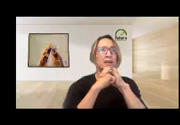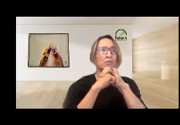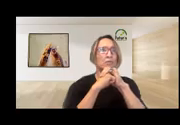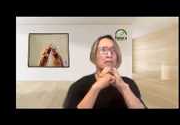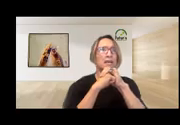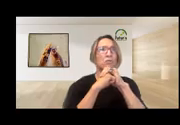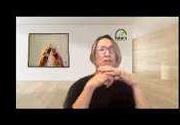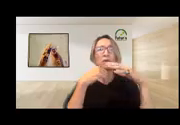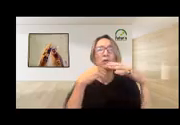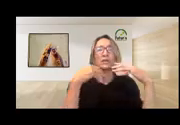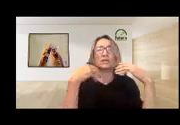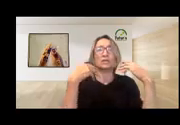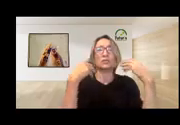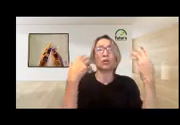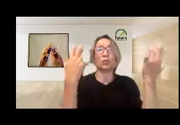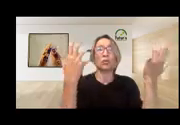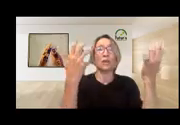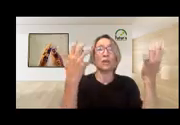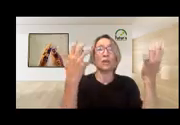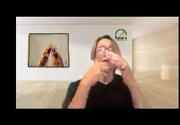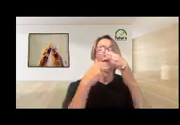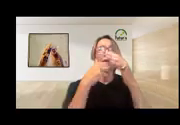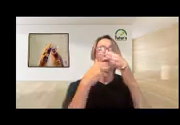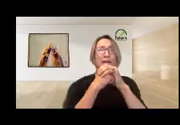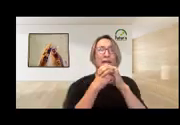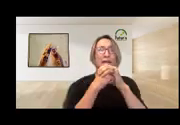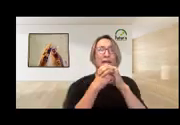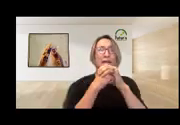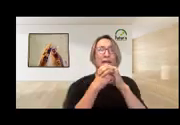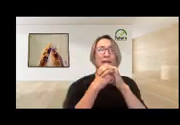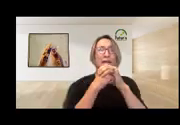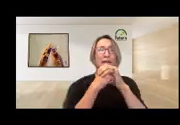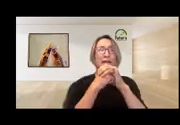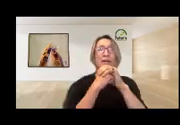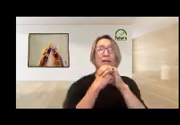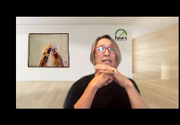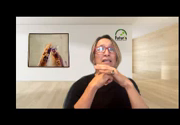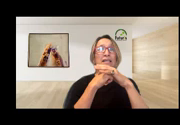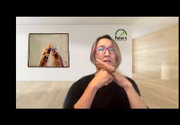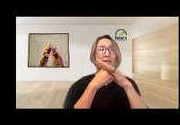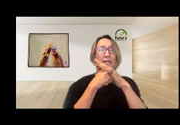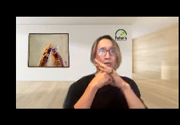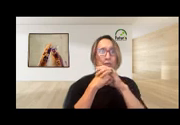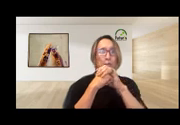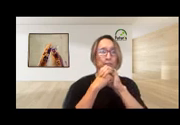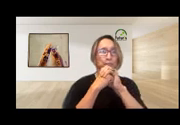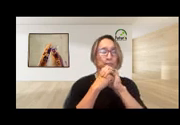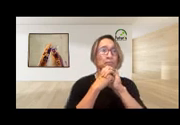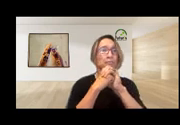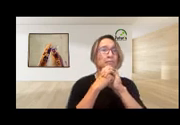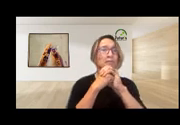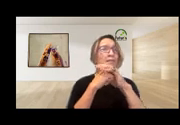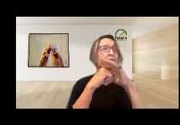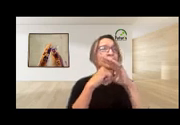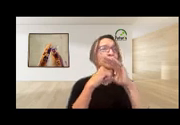al museo y el museo en esos casos acude para hacer una primera visita y una